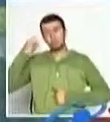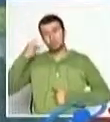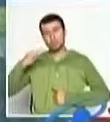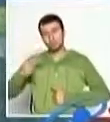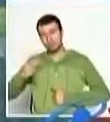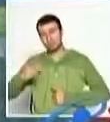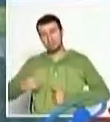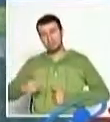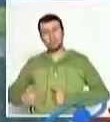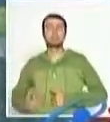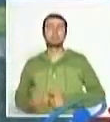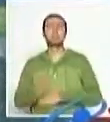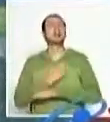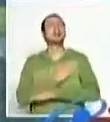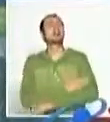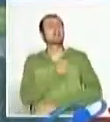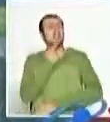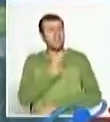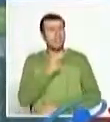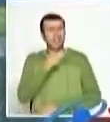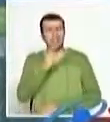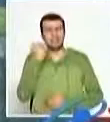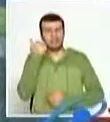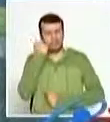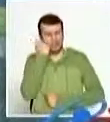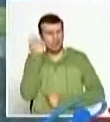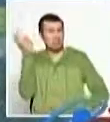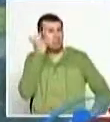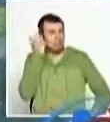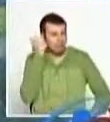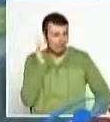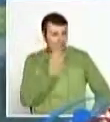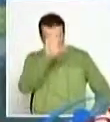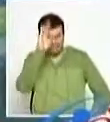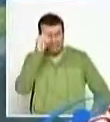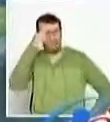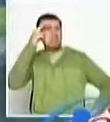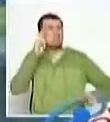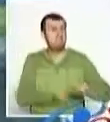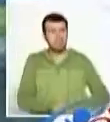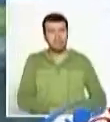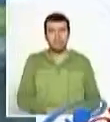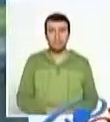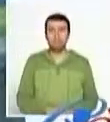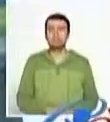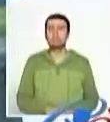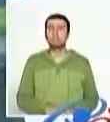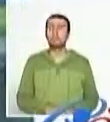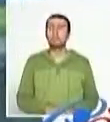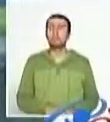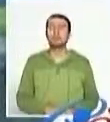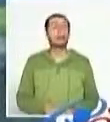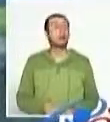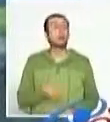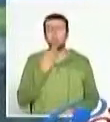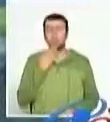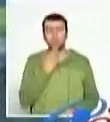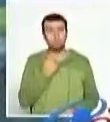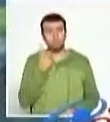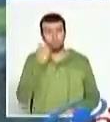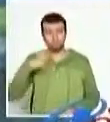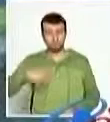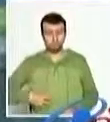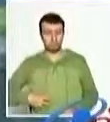las llamábamos mal llamadas psicosomáticas. Psicosomáticas porque que se manifestaban en un órgano